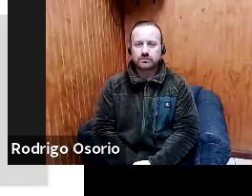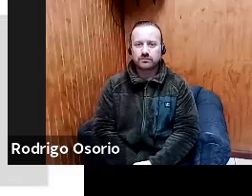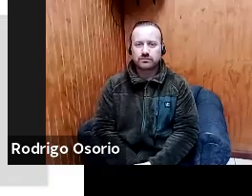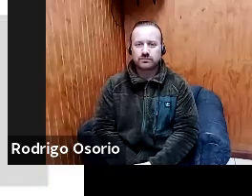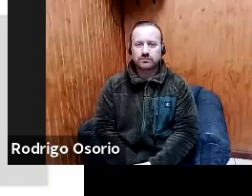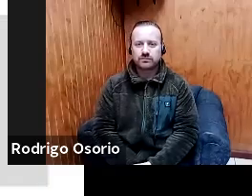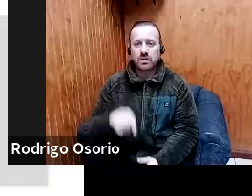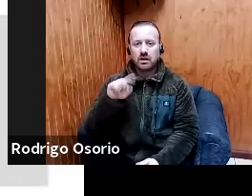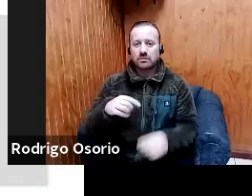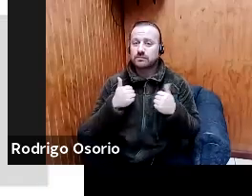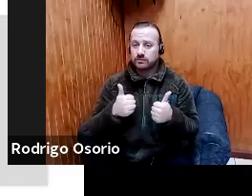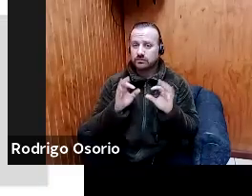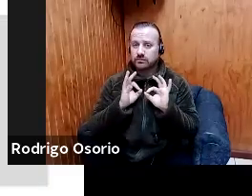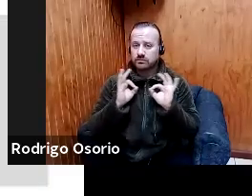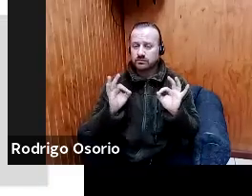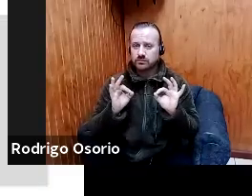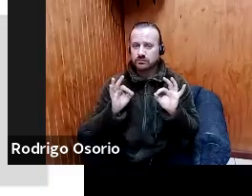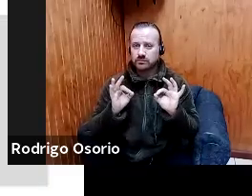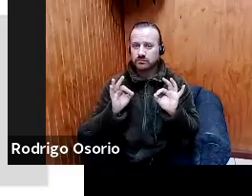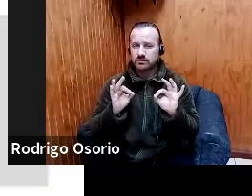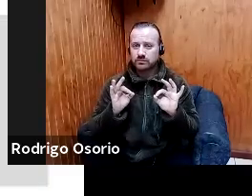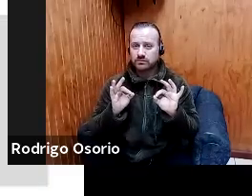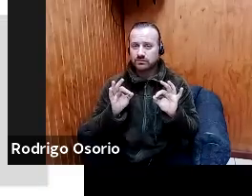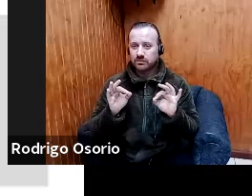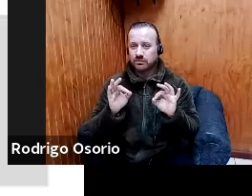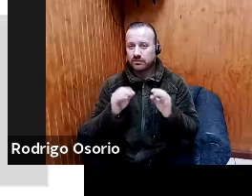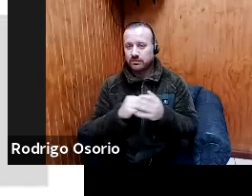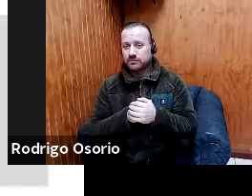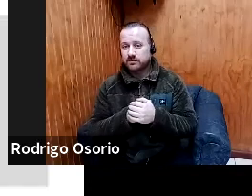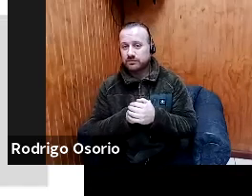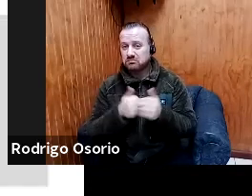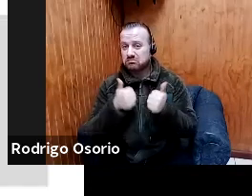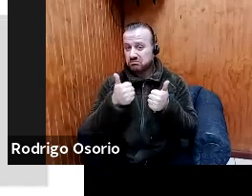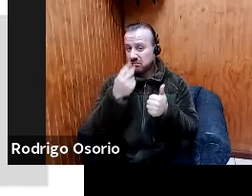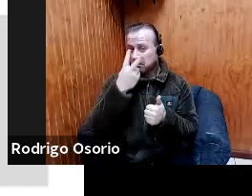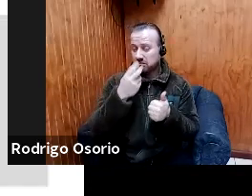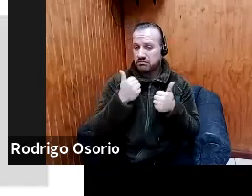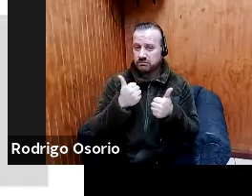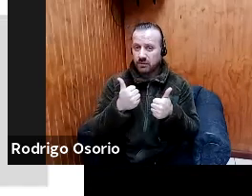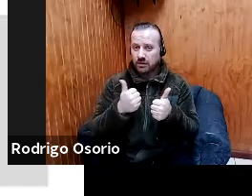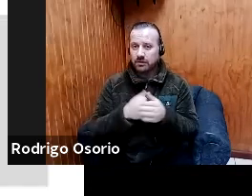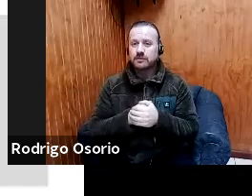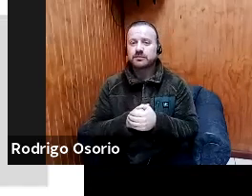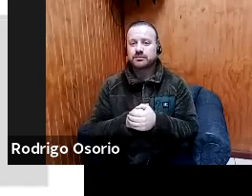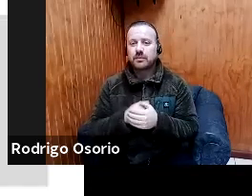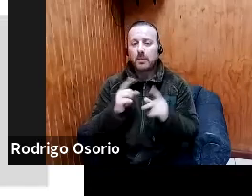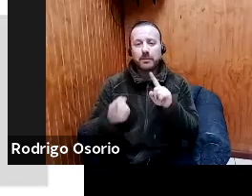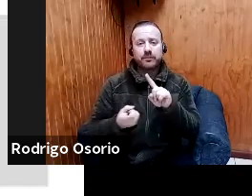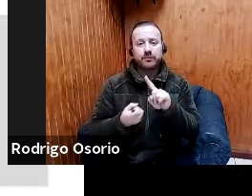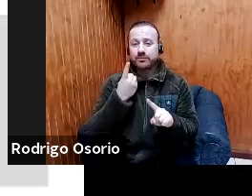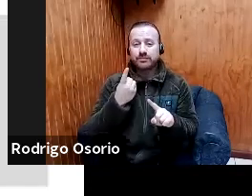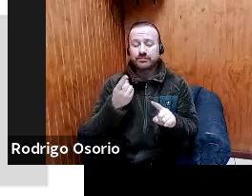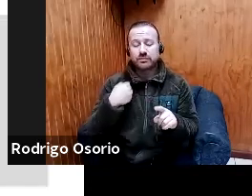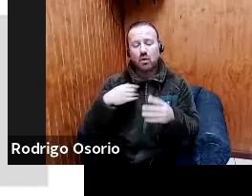funcionando correctamente. Si no, espero que desde la organización me lo hagan saber. En primer lugar,